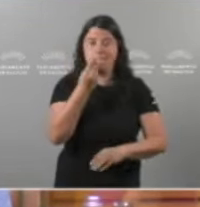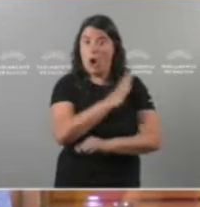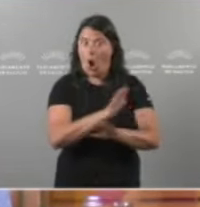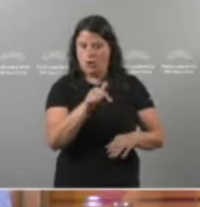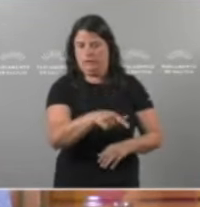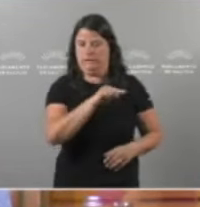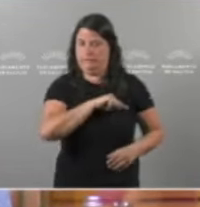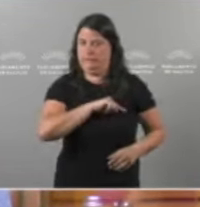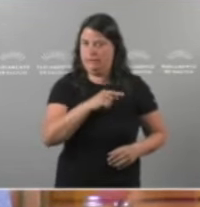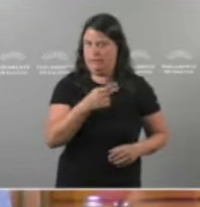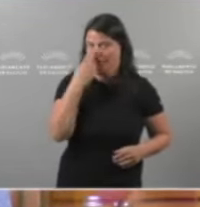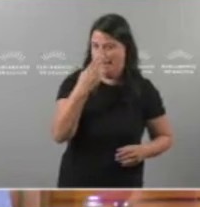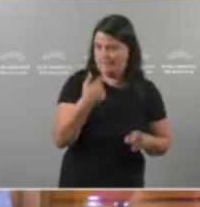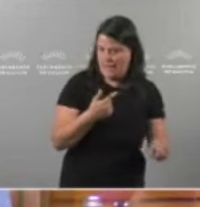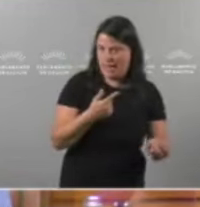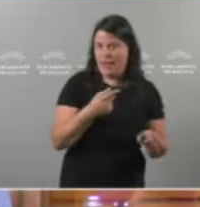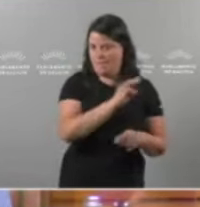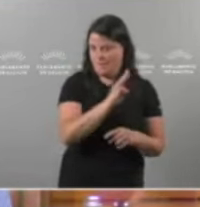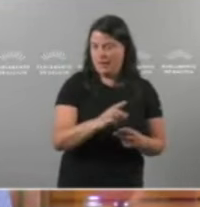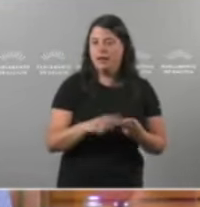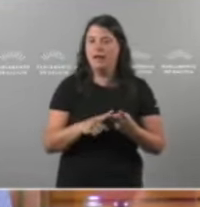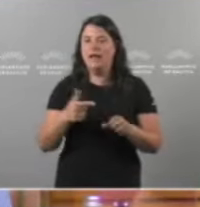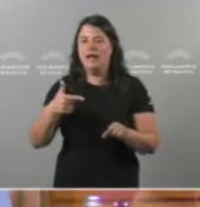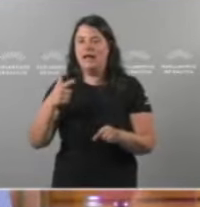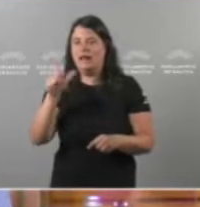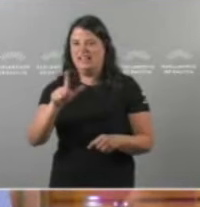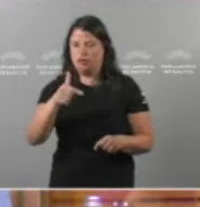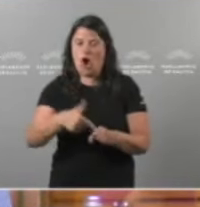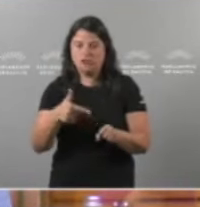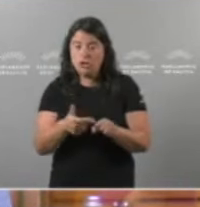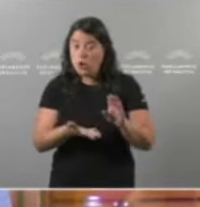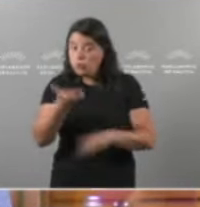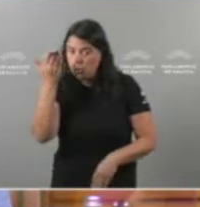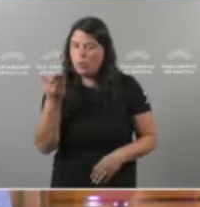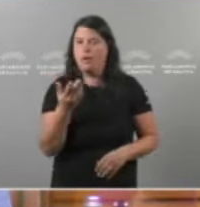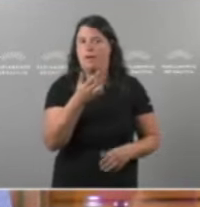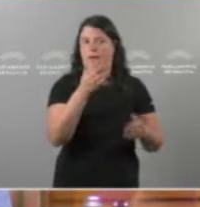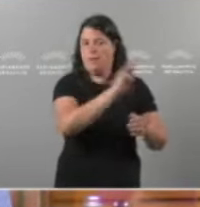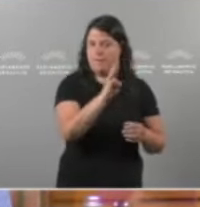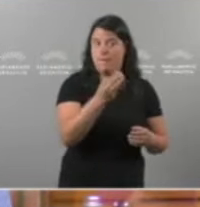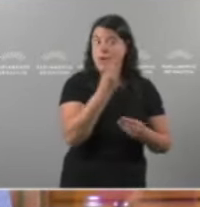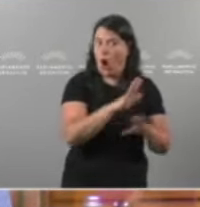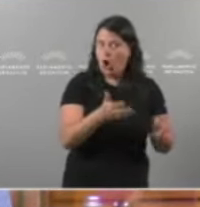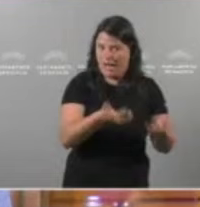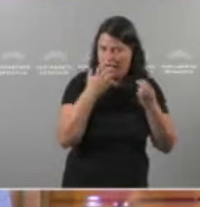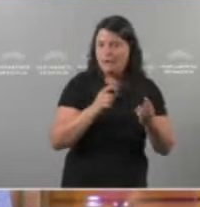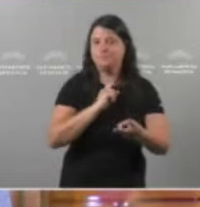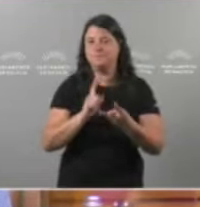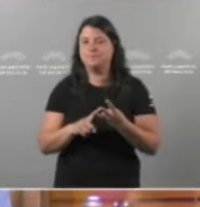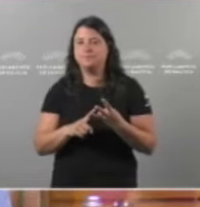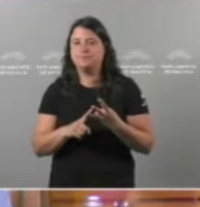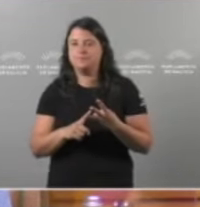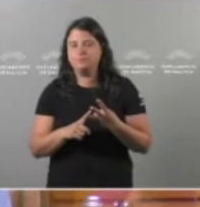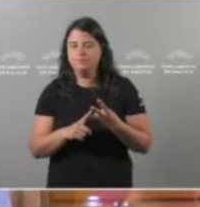Partido Popular. Canto máis suba o litro de gasolina, mellor para o Partido Popular. Canto máis